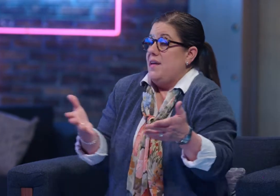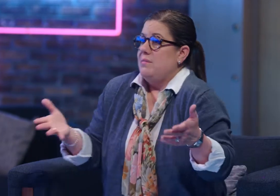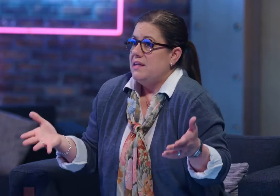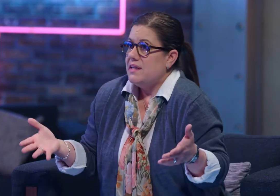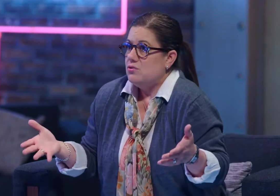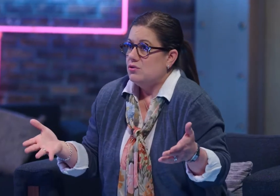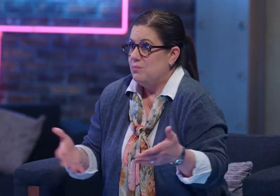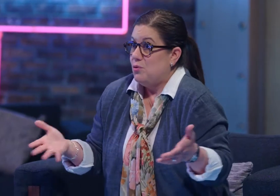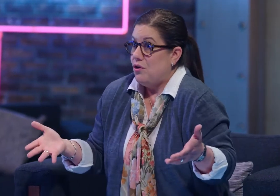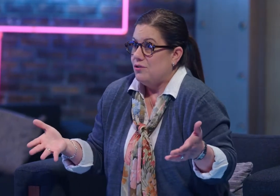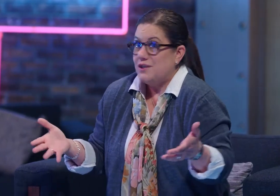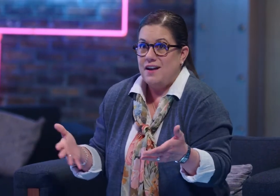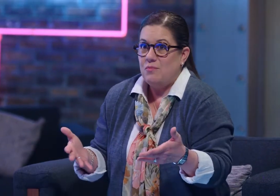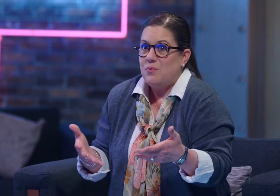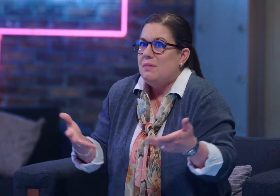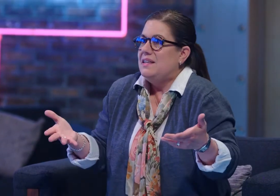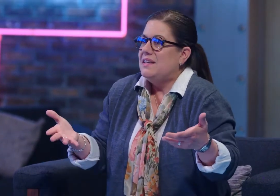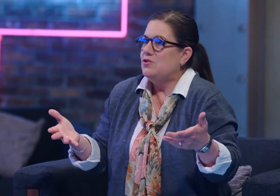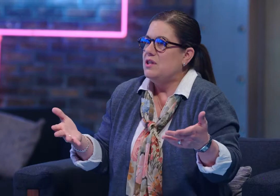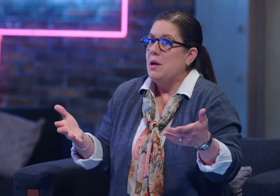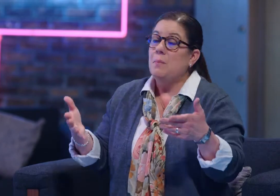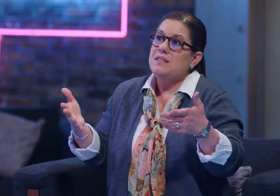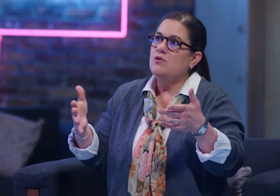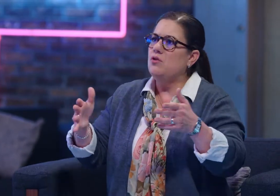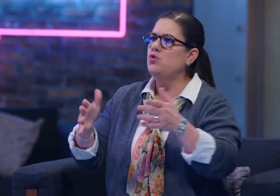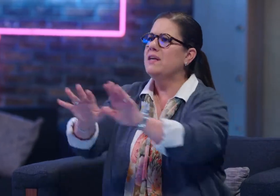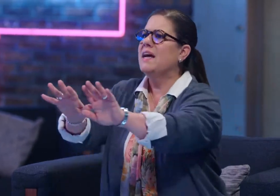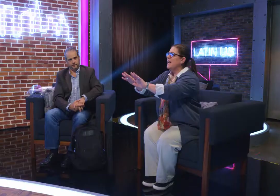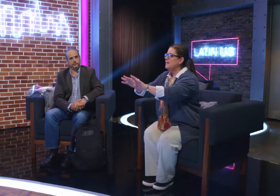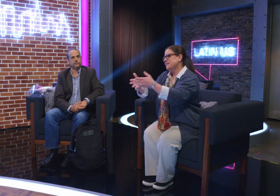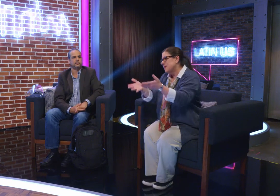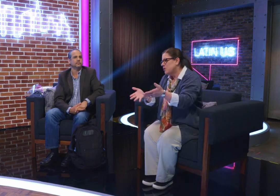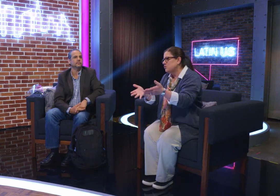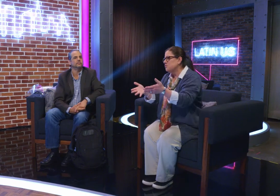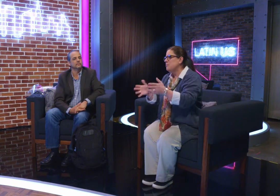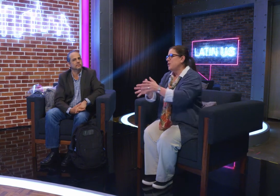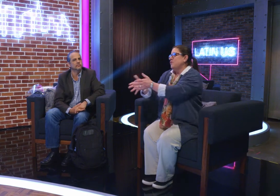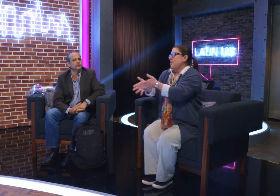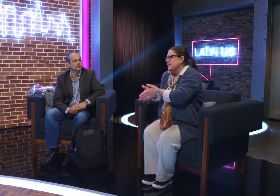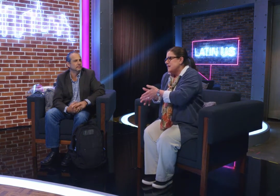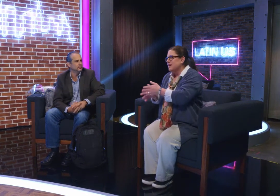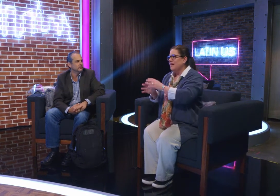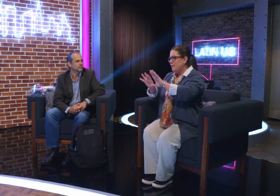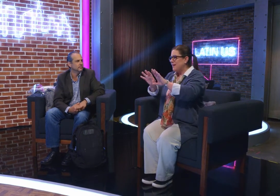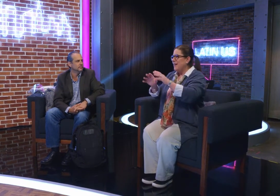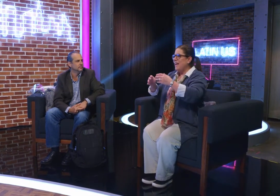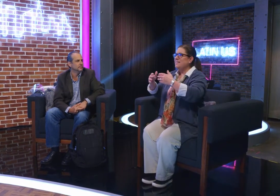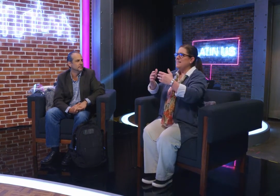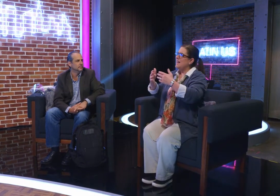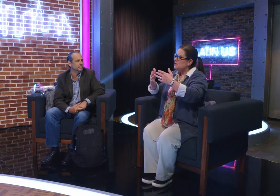¿cómo puede admitir esto sin pudor? O sea, ¿cómo puede admitir esto pensando, no es tan grave que se hayan muerto esos 1000 porque no fue ayer? A